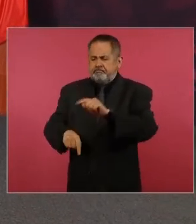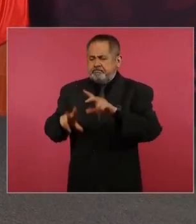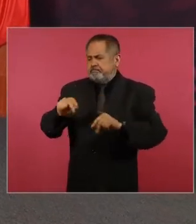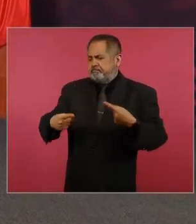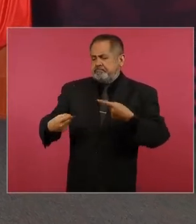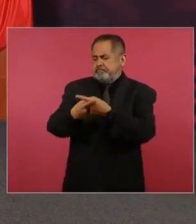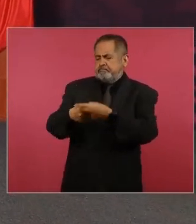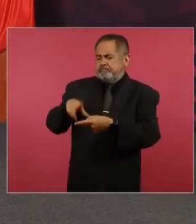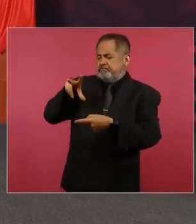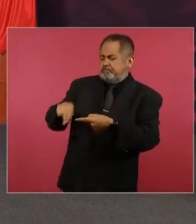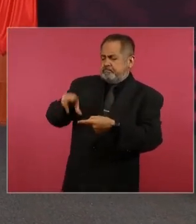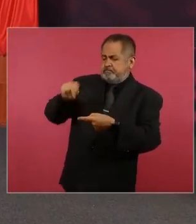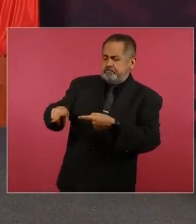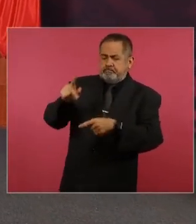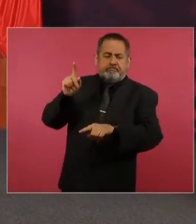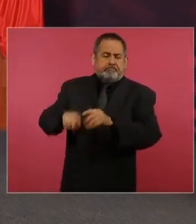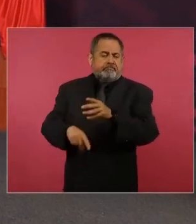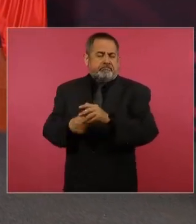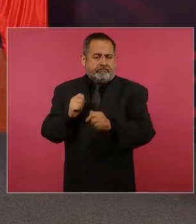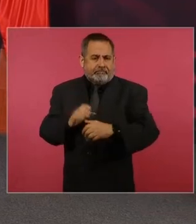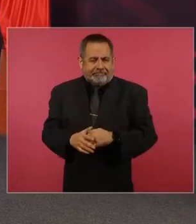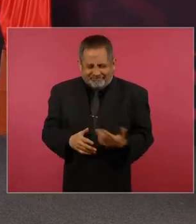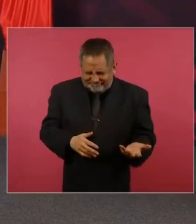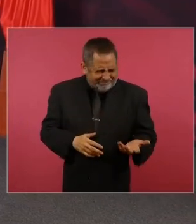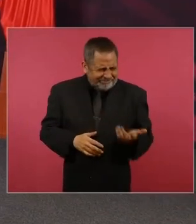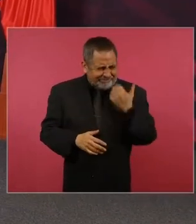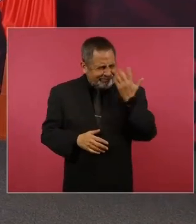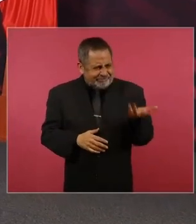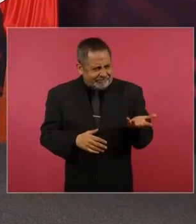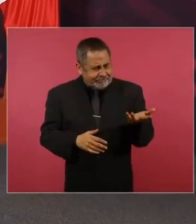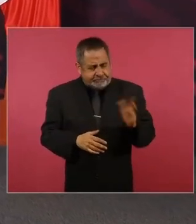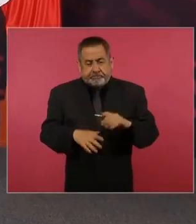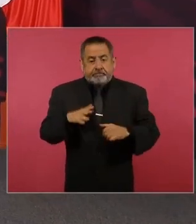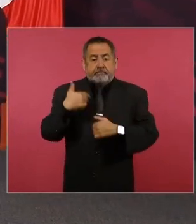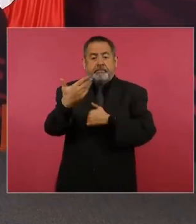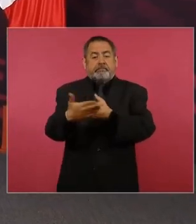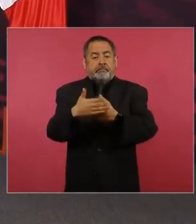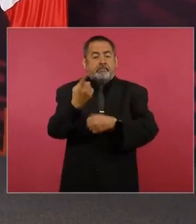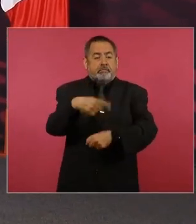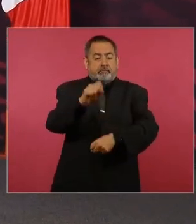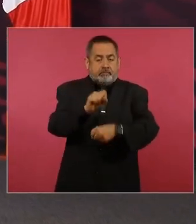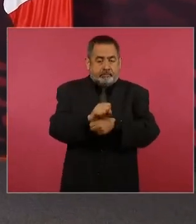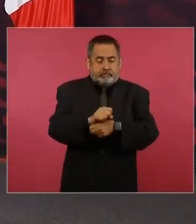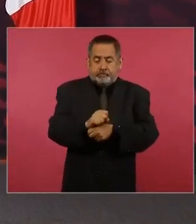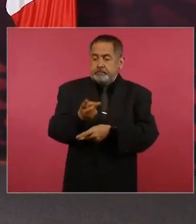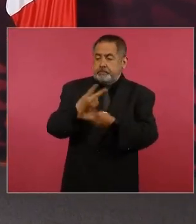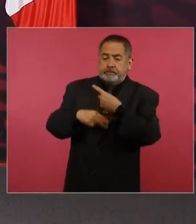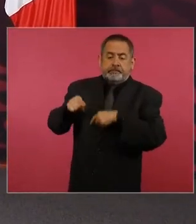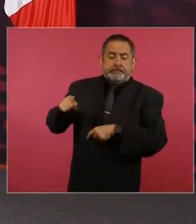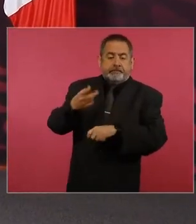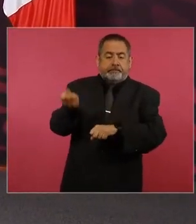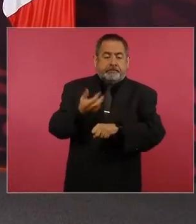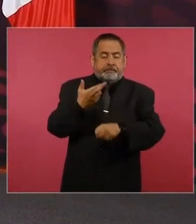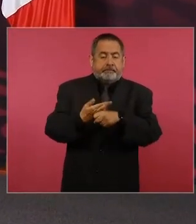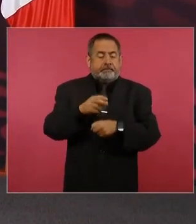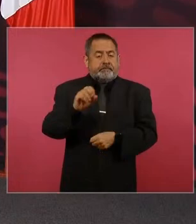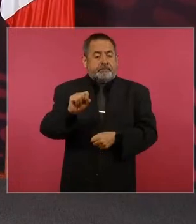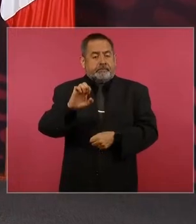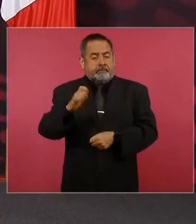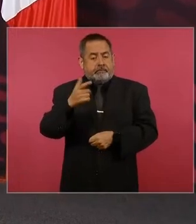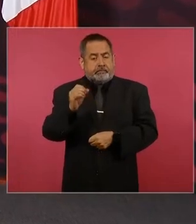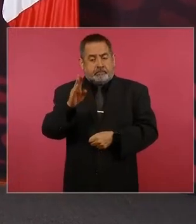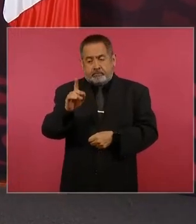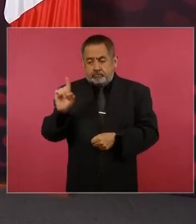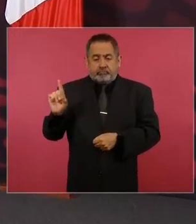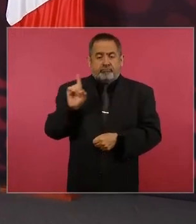Legislativo. La semana próxima va a estar con nosotros la secretaria de Gobernación,